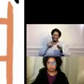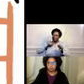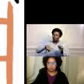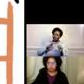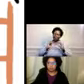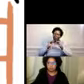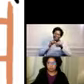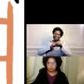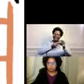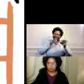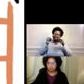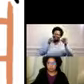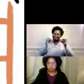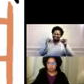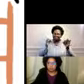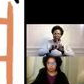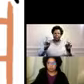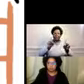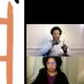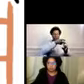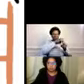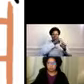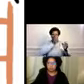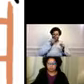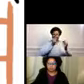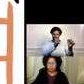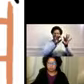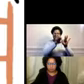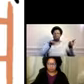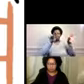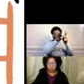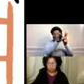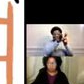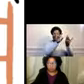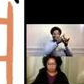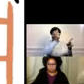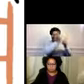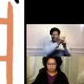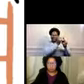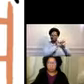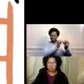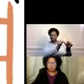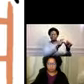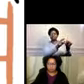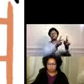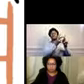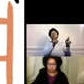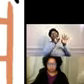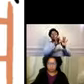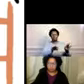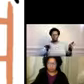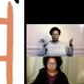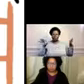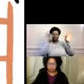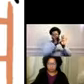Me encantaría tener más tiempo de hablar del asunto, pero la realidad es que estrategias de reclutamiento son importantes, pero estrategias de retención